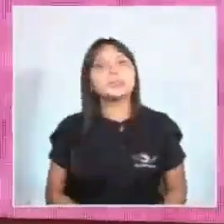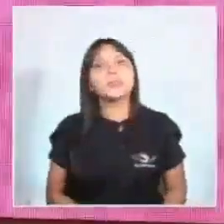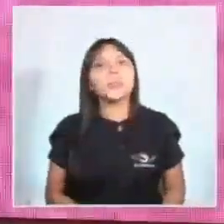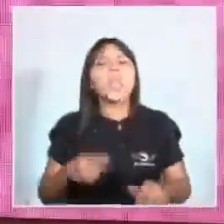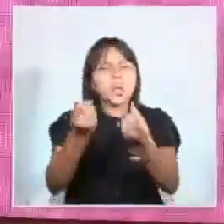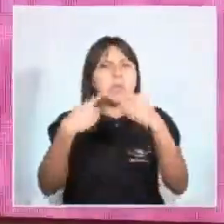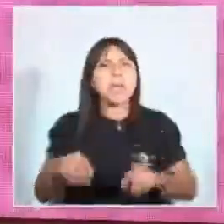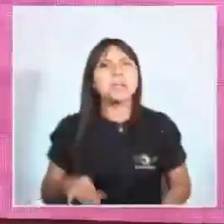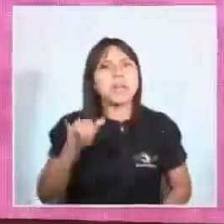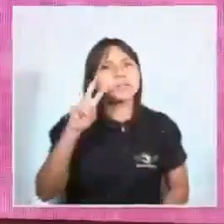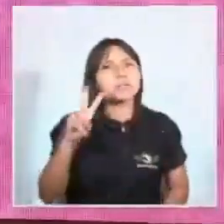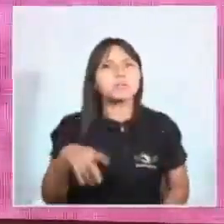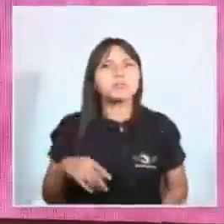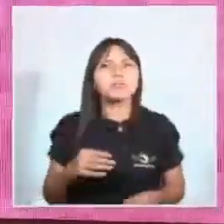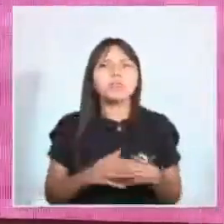Vengan las dos, no importa.